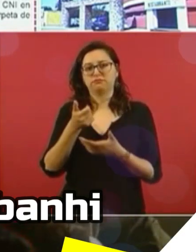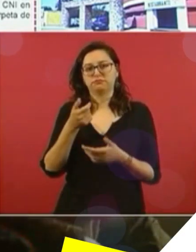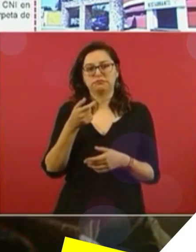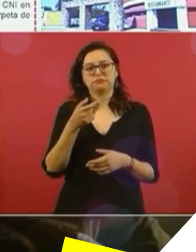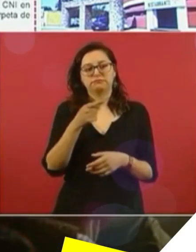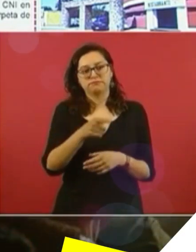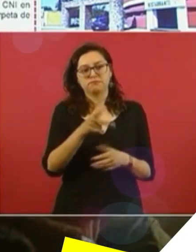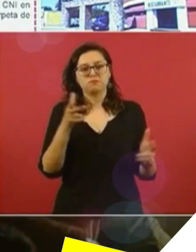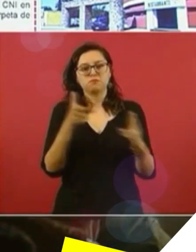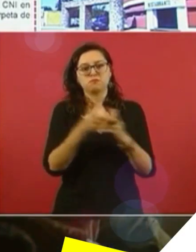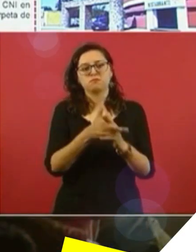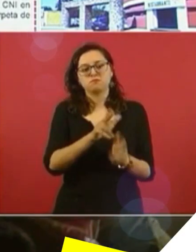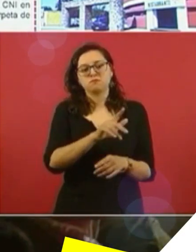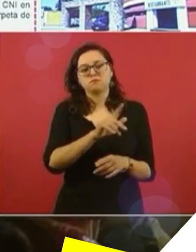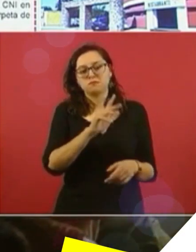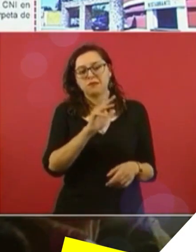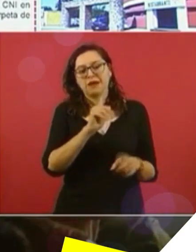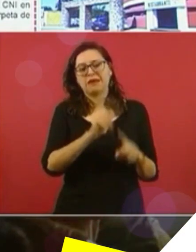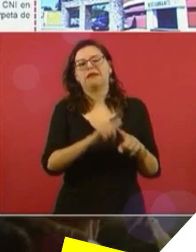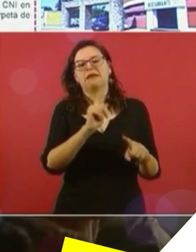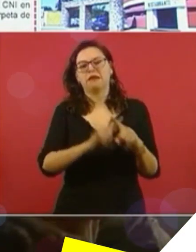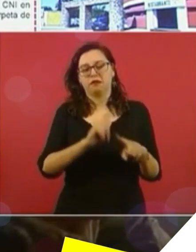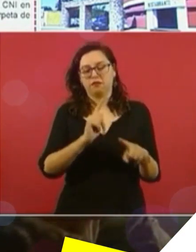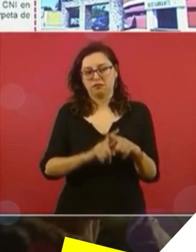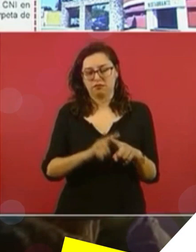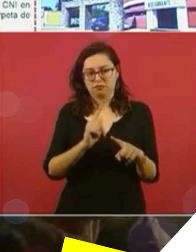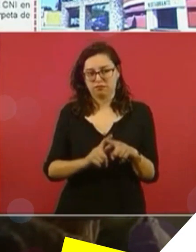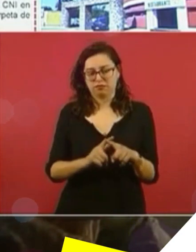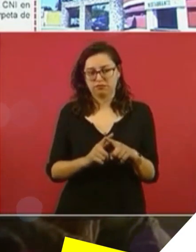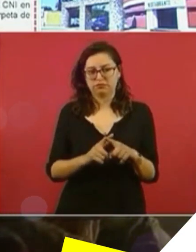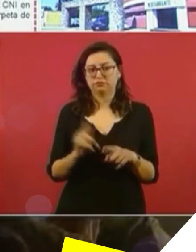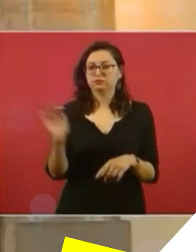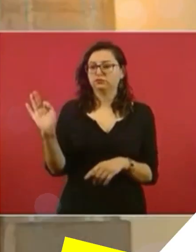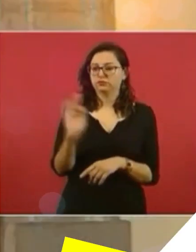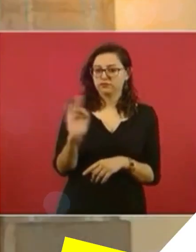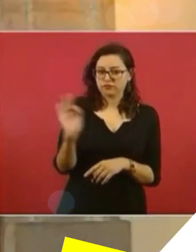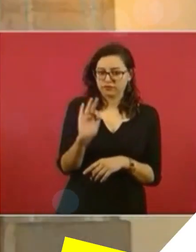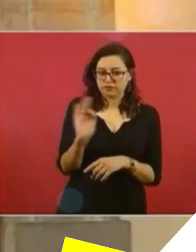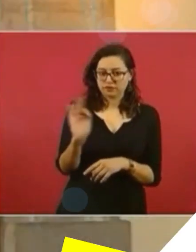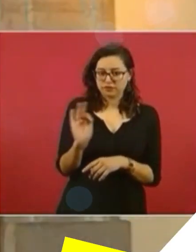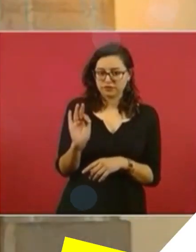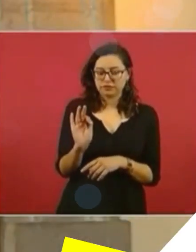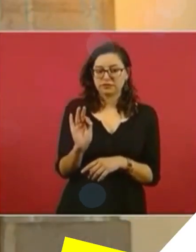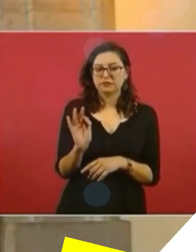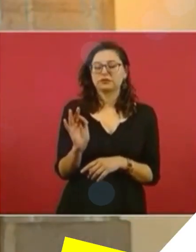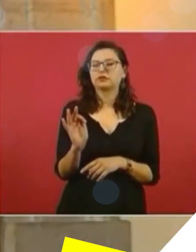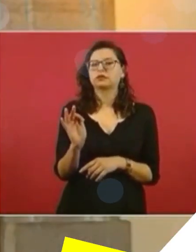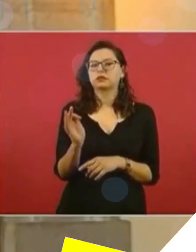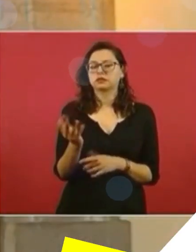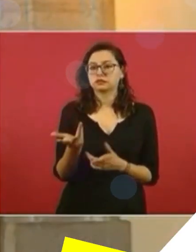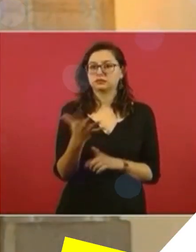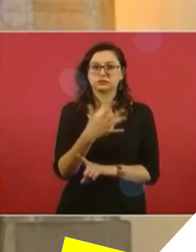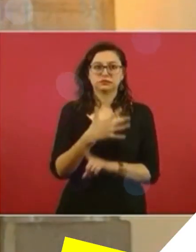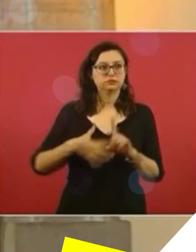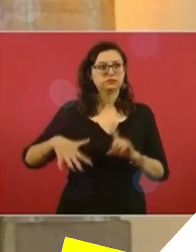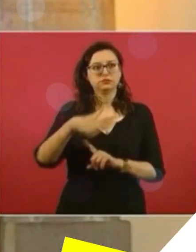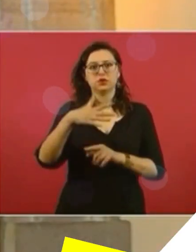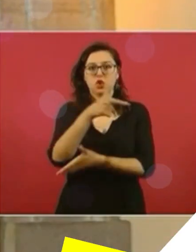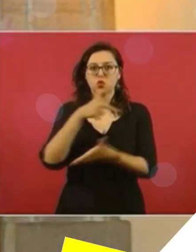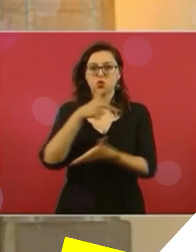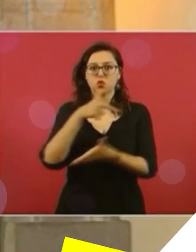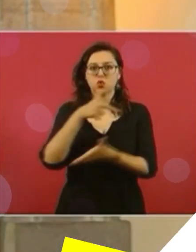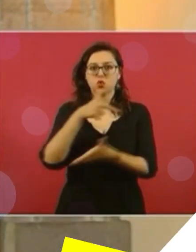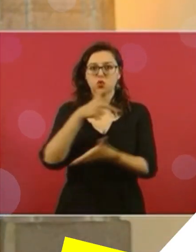unificar criterios sobre la verdadera causa de muerte de su hija, informó este jueves el subsecretario de Seguridad, Ricardo Mejía.